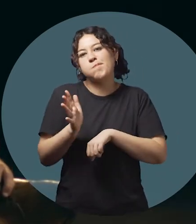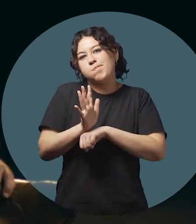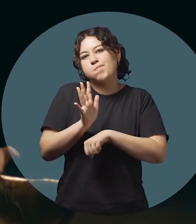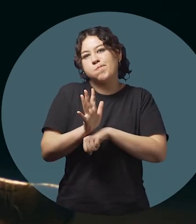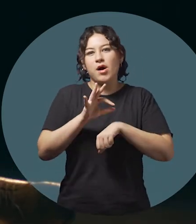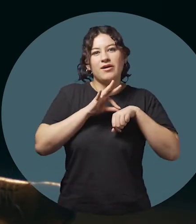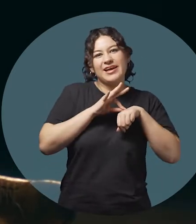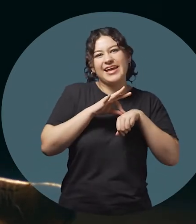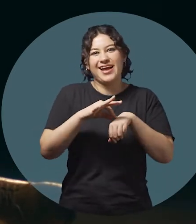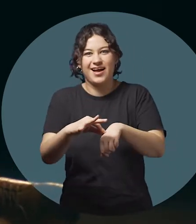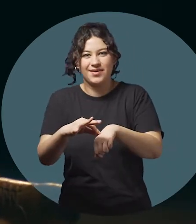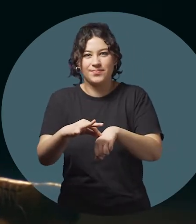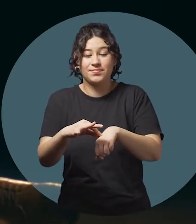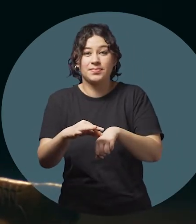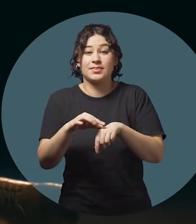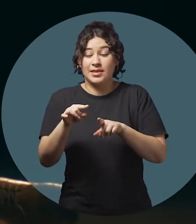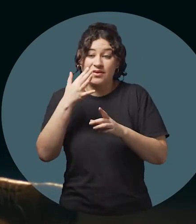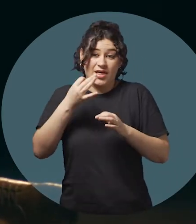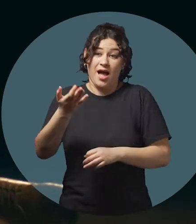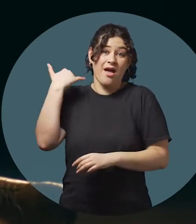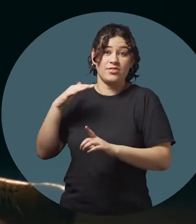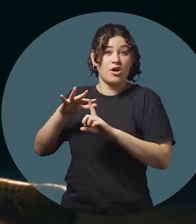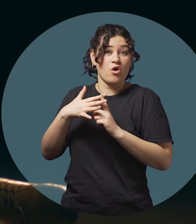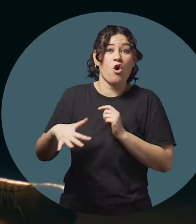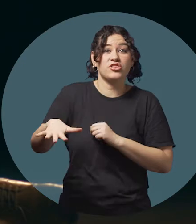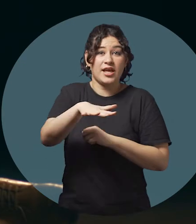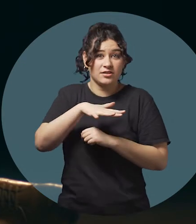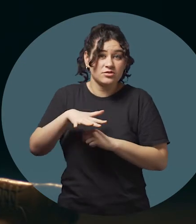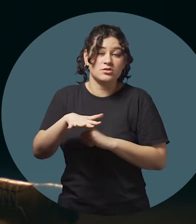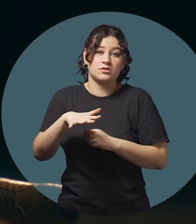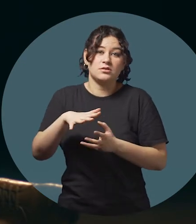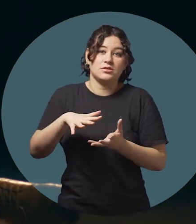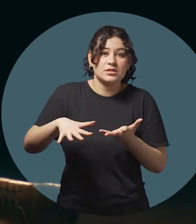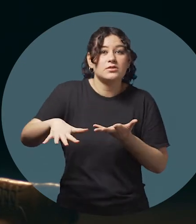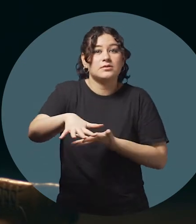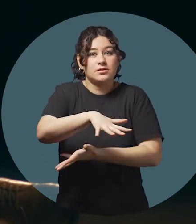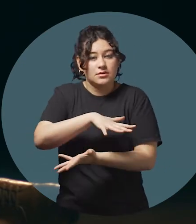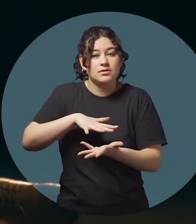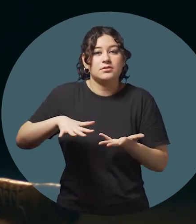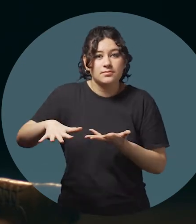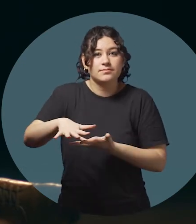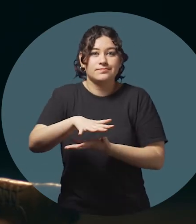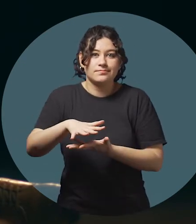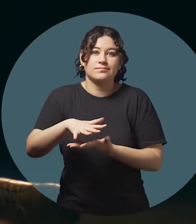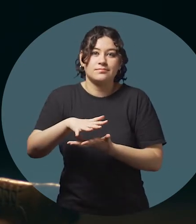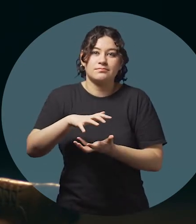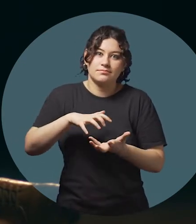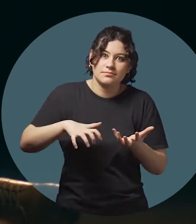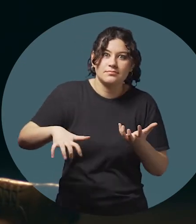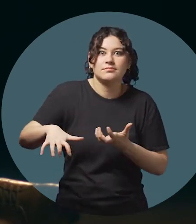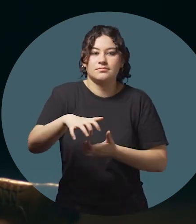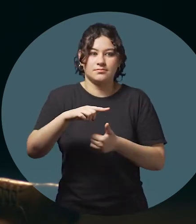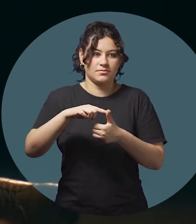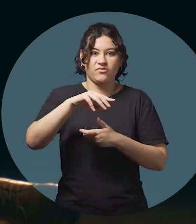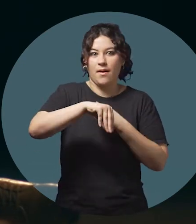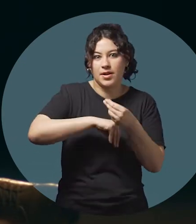uno se agarra porque en ese contexto de situación difícil, tanto a